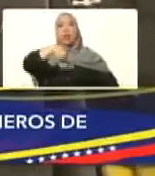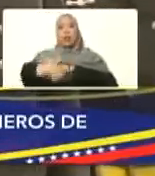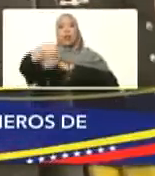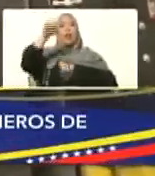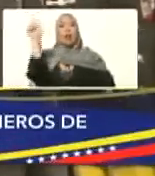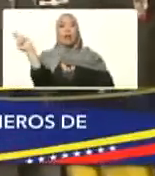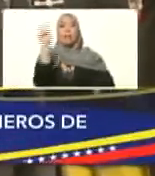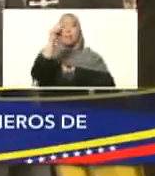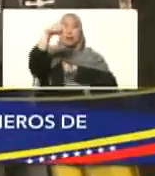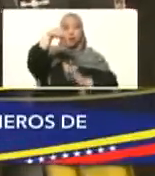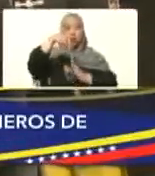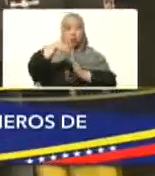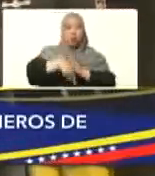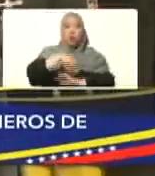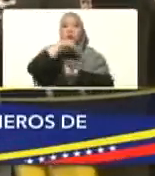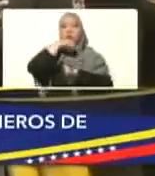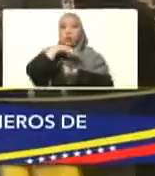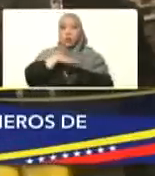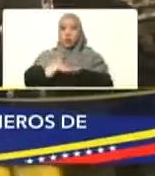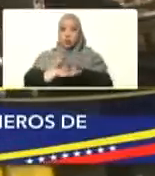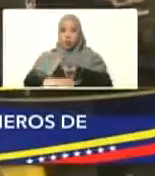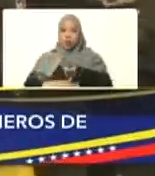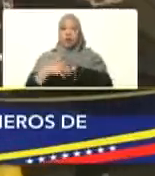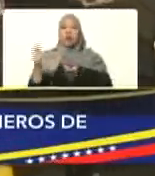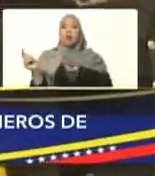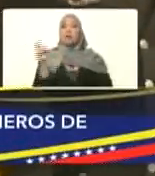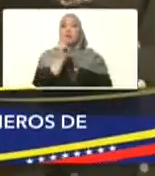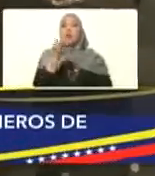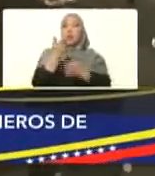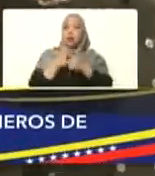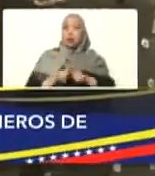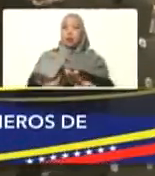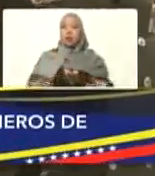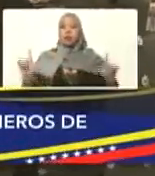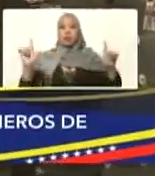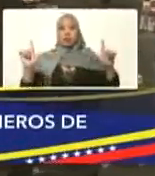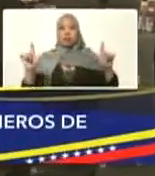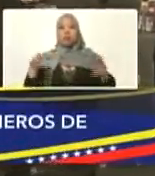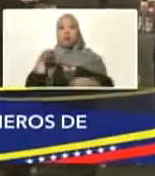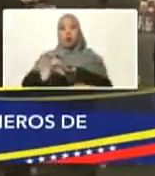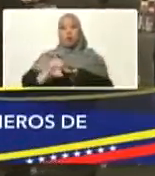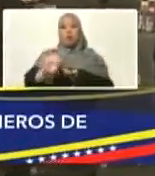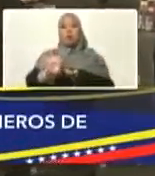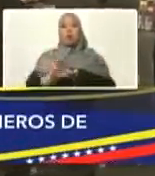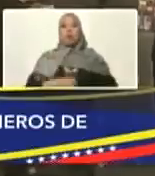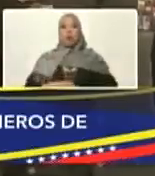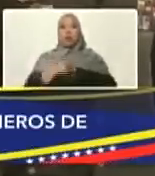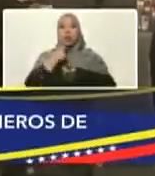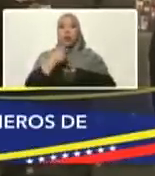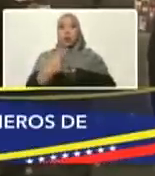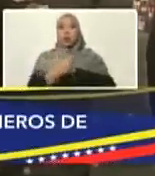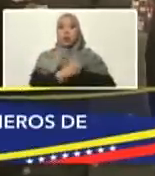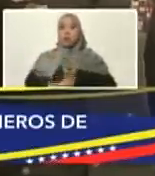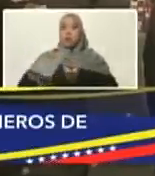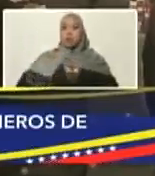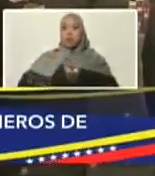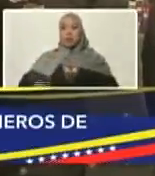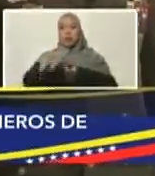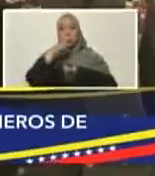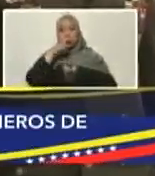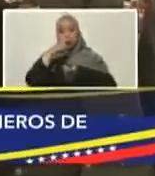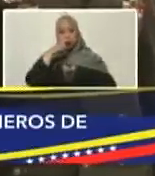profunda carga histórica, patriota, mes de independencia y de patria, como lo ha dicho el jefe de Estado